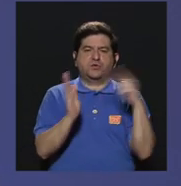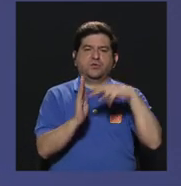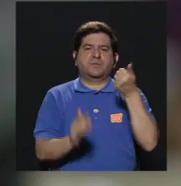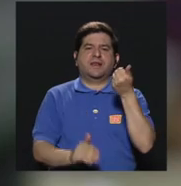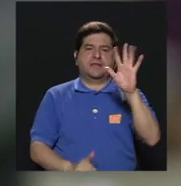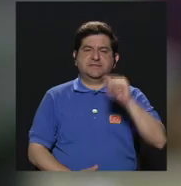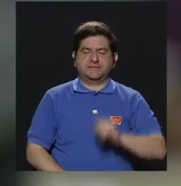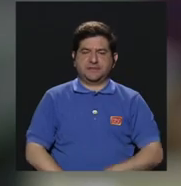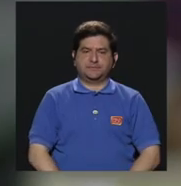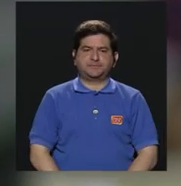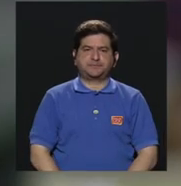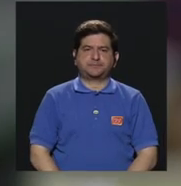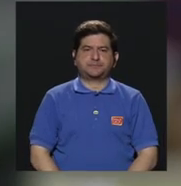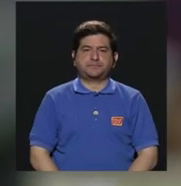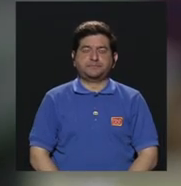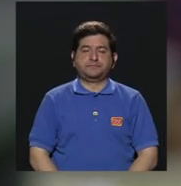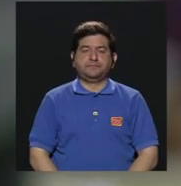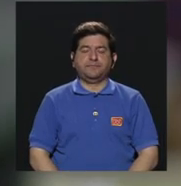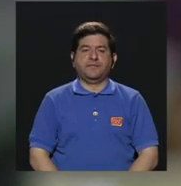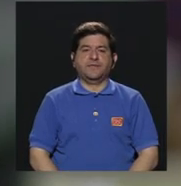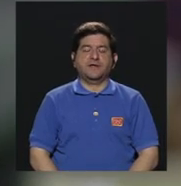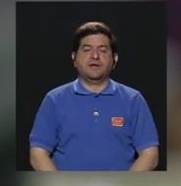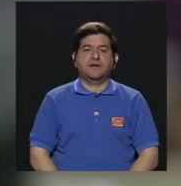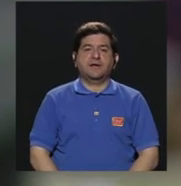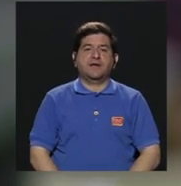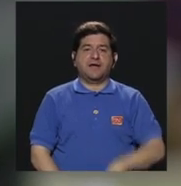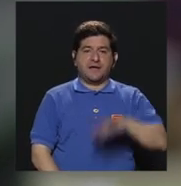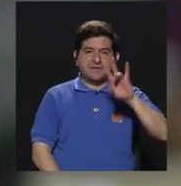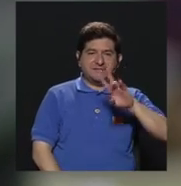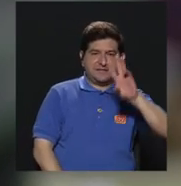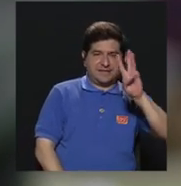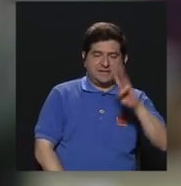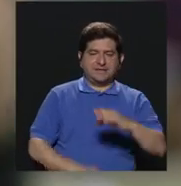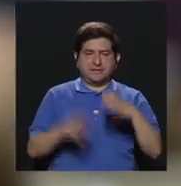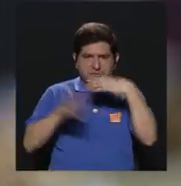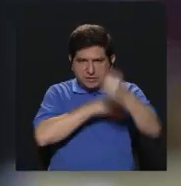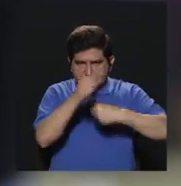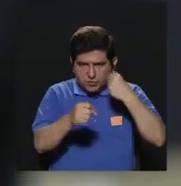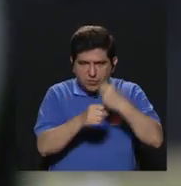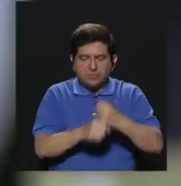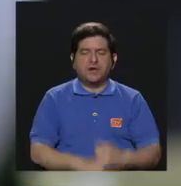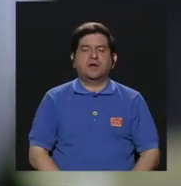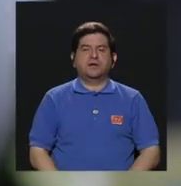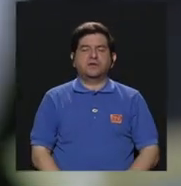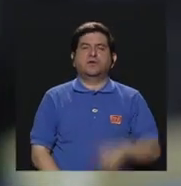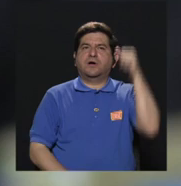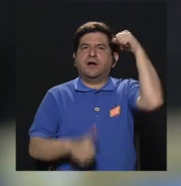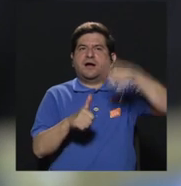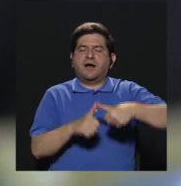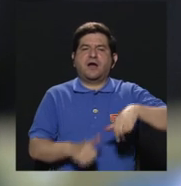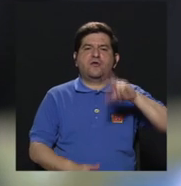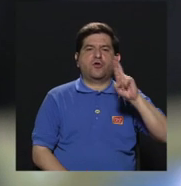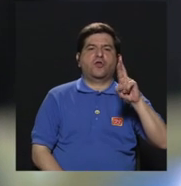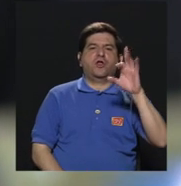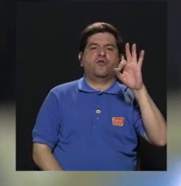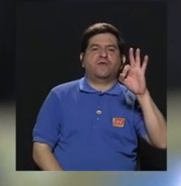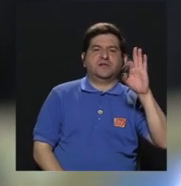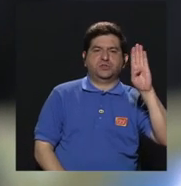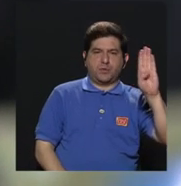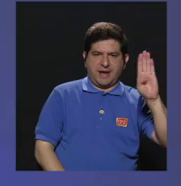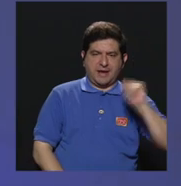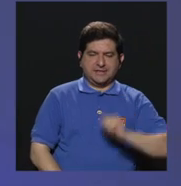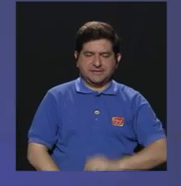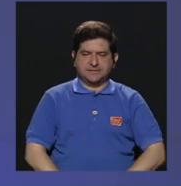2015. En este 76º aniversario traemos al presente a don Rodrigo Facio